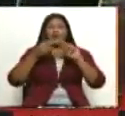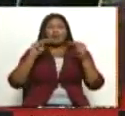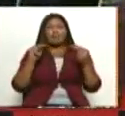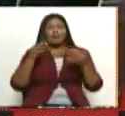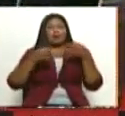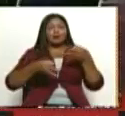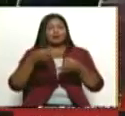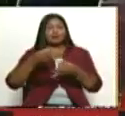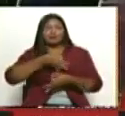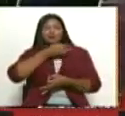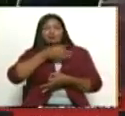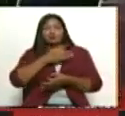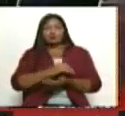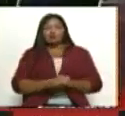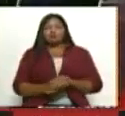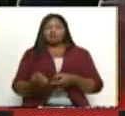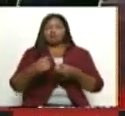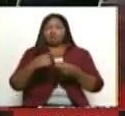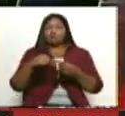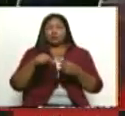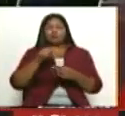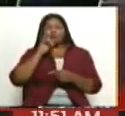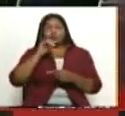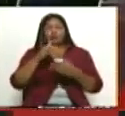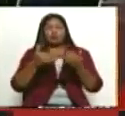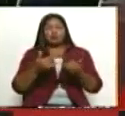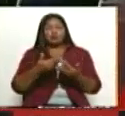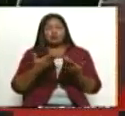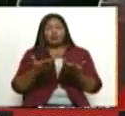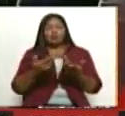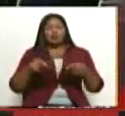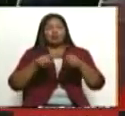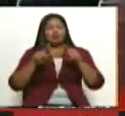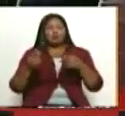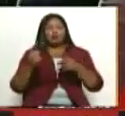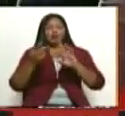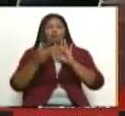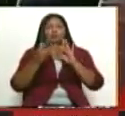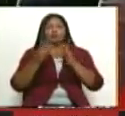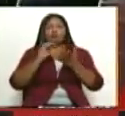la justicia social. Es parte de la información que nosotros podemos aportar a esta hora y con ella retornamos al contacto.